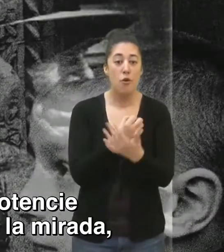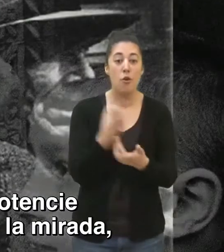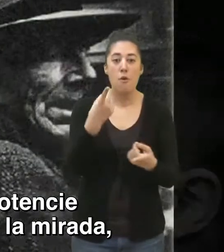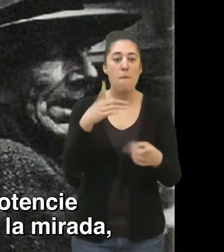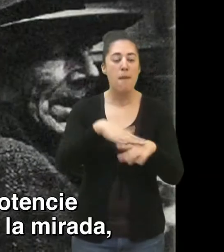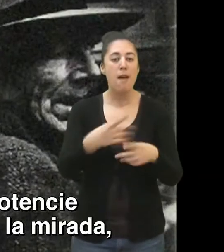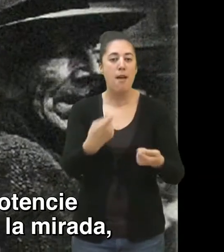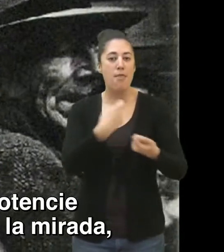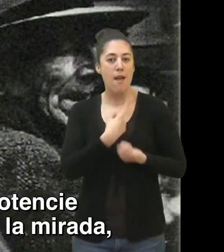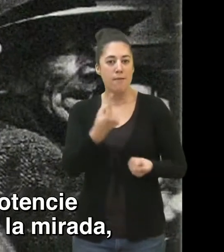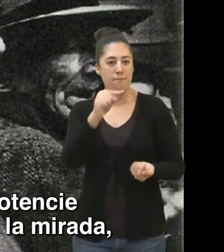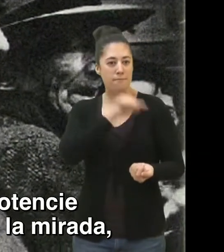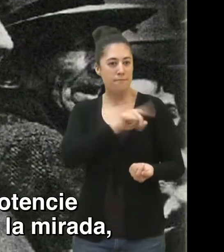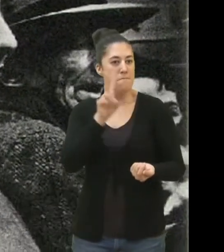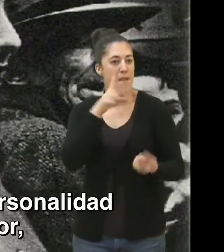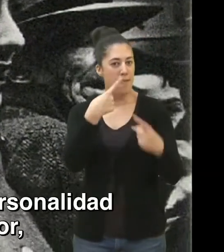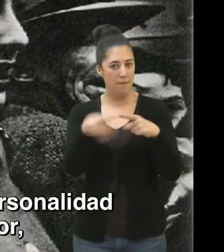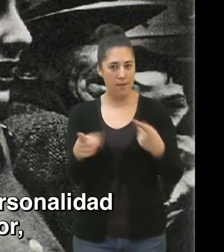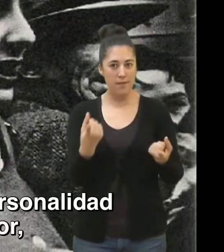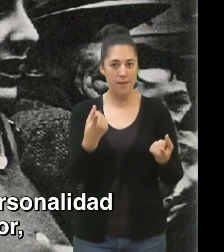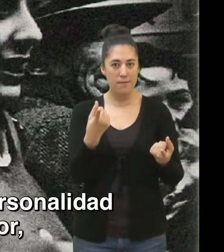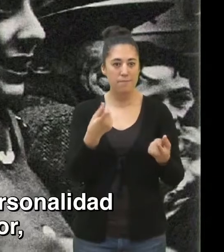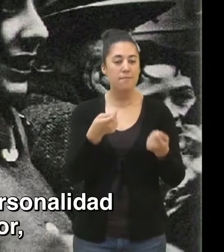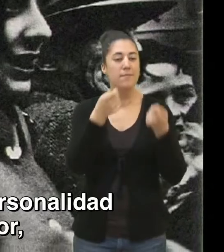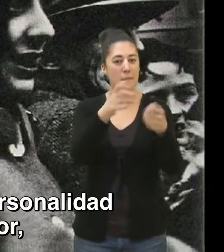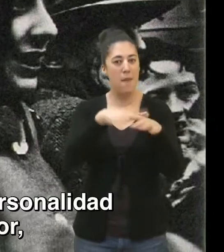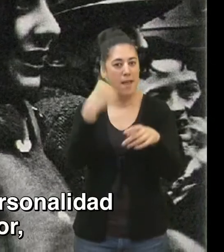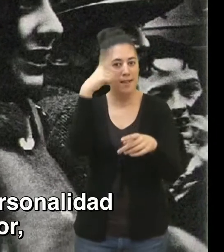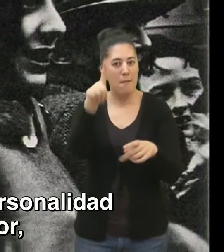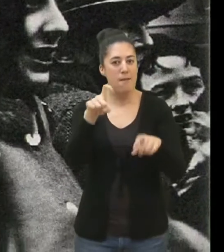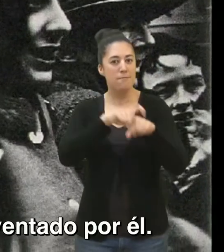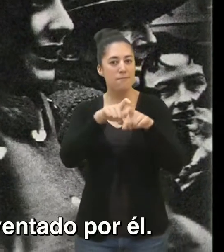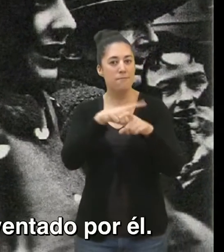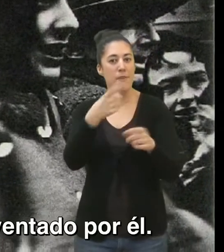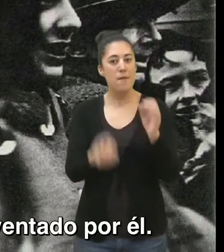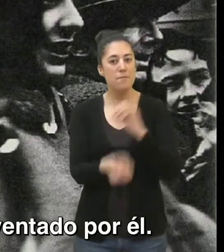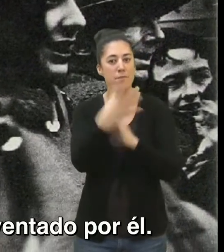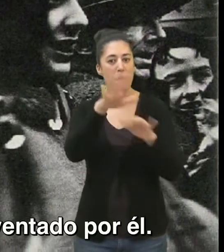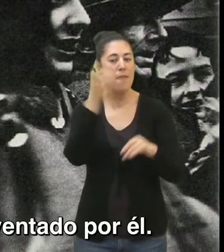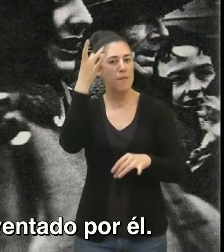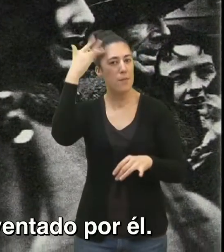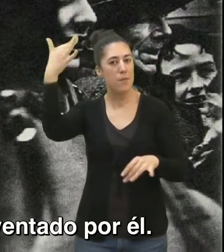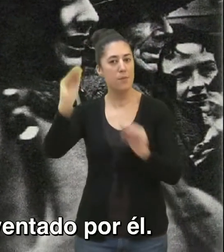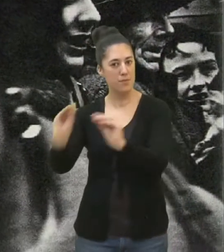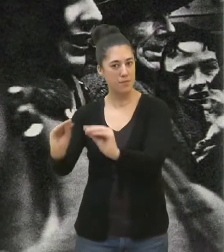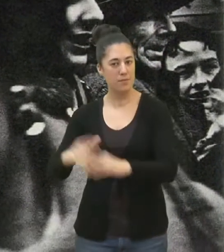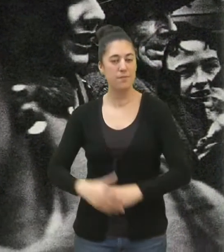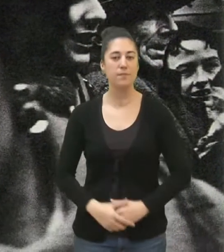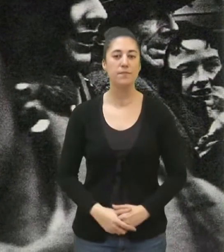Todo cuanto potencie la subjetividad de la mirada, que enuncie la personalidad del creador, parece haber sido inventado por